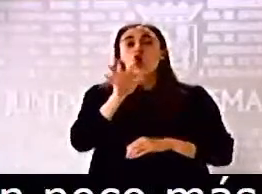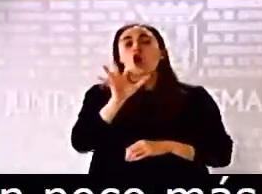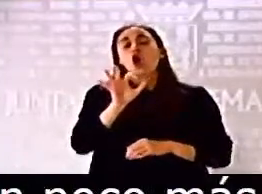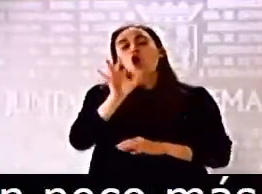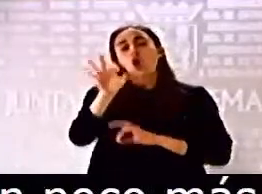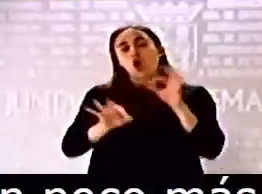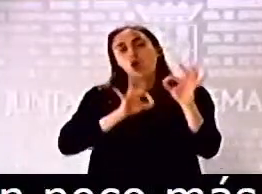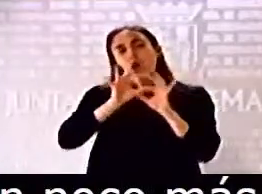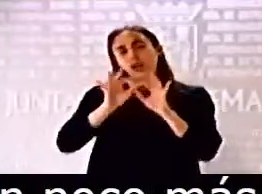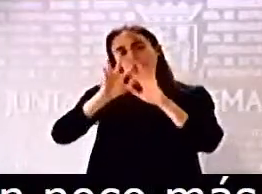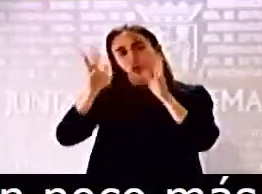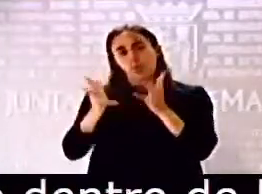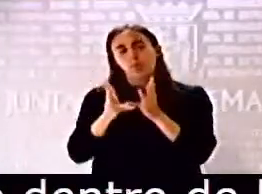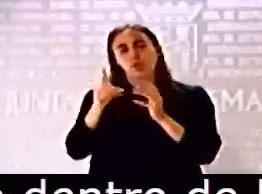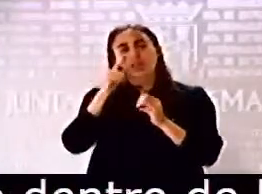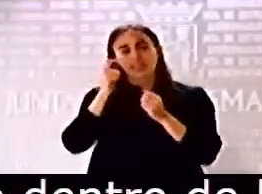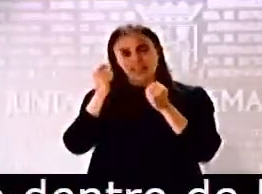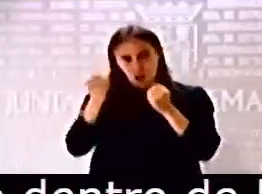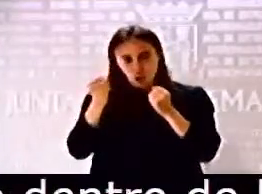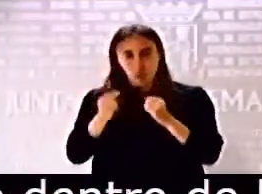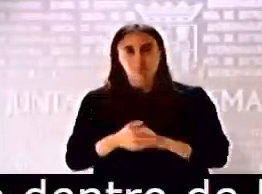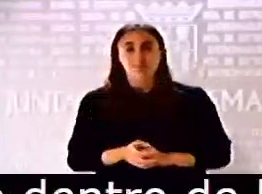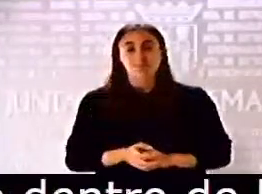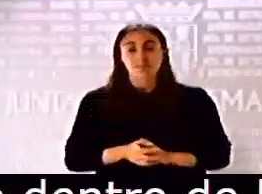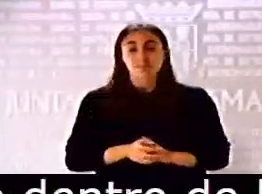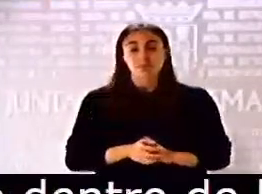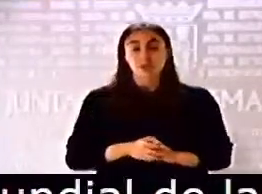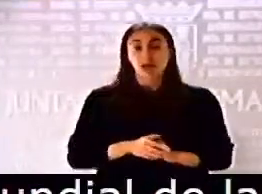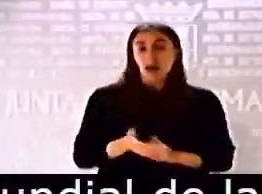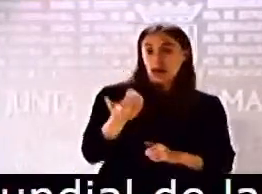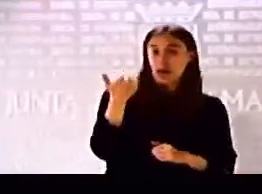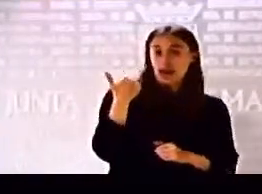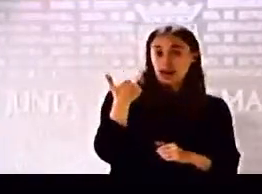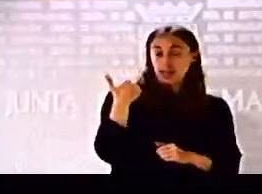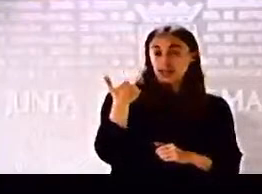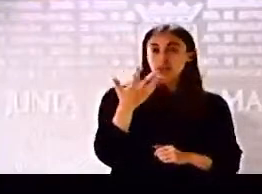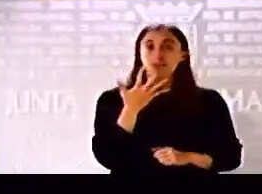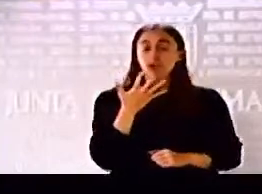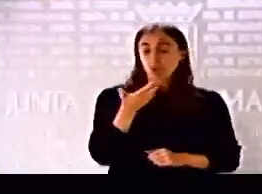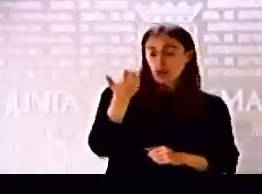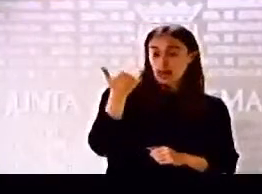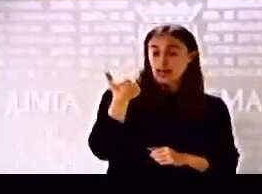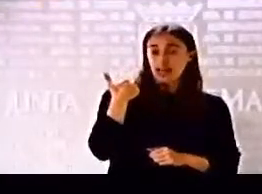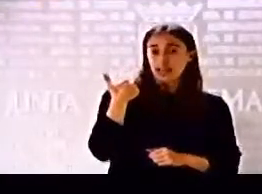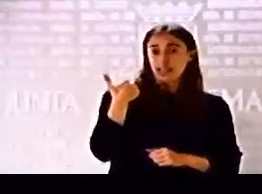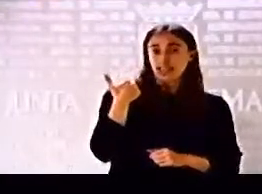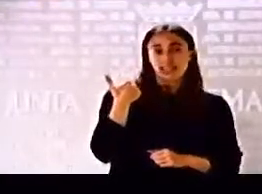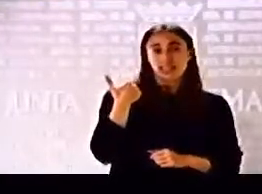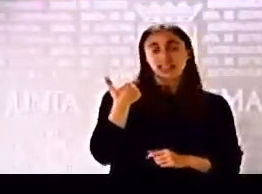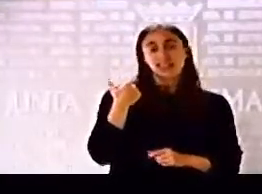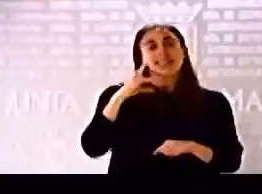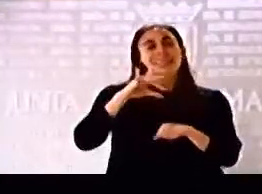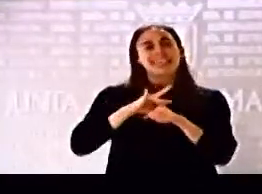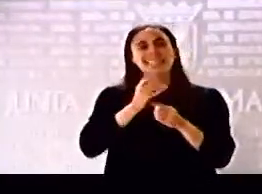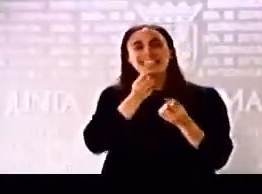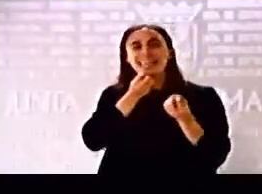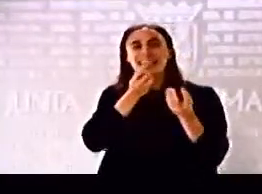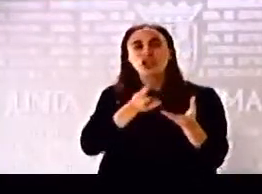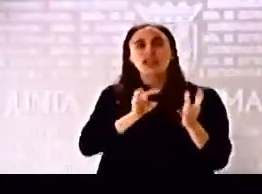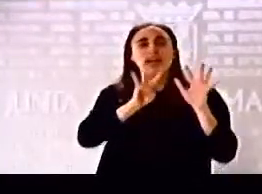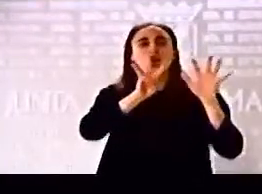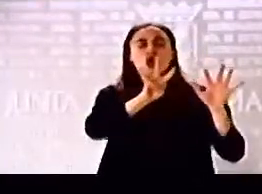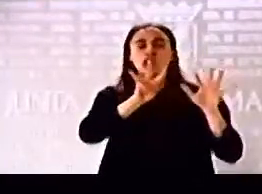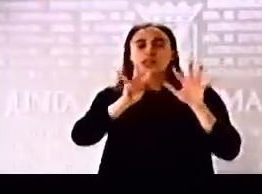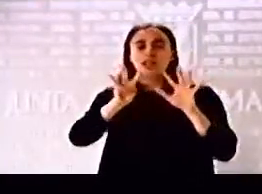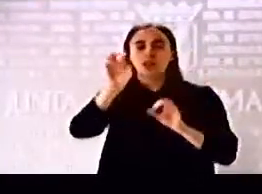la Salud, ¿no? O que solamente en el día de ayer hayamos sido capaces de diagnosticar a más del 88% de